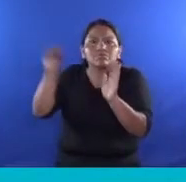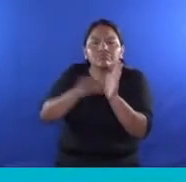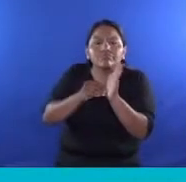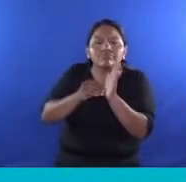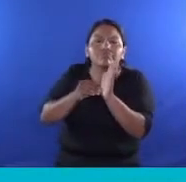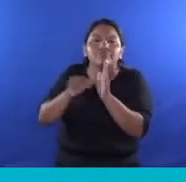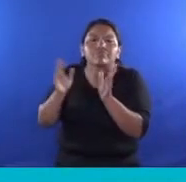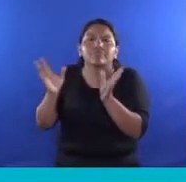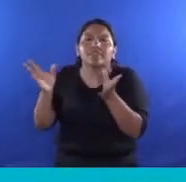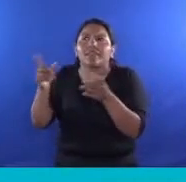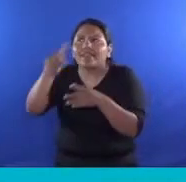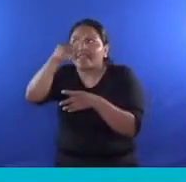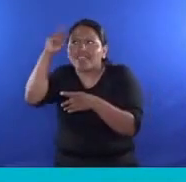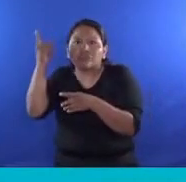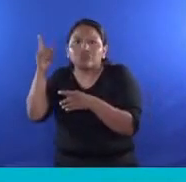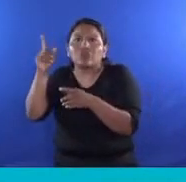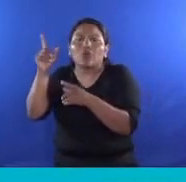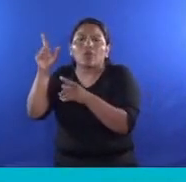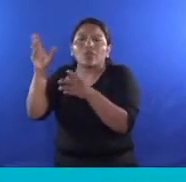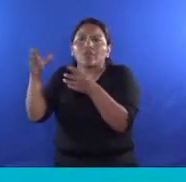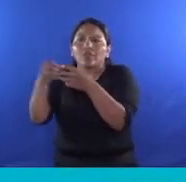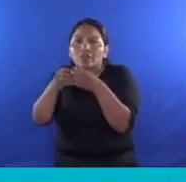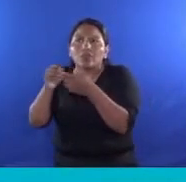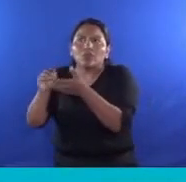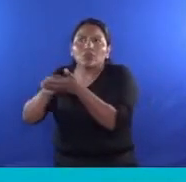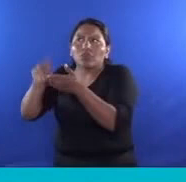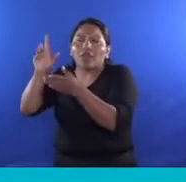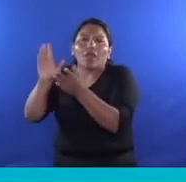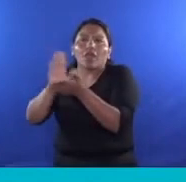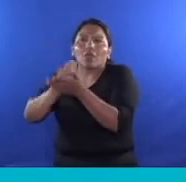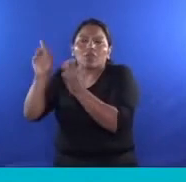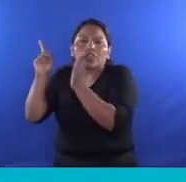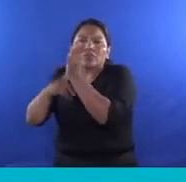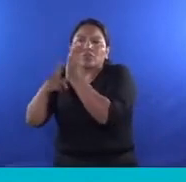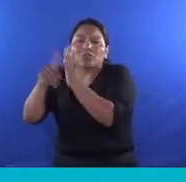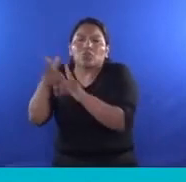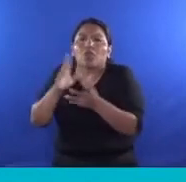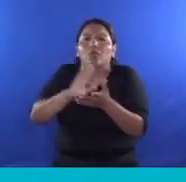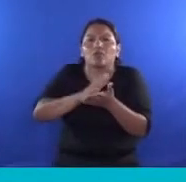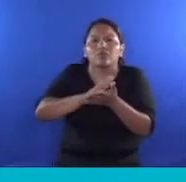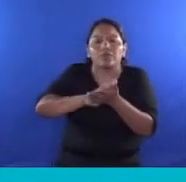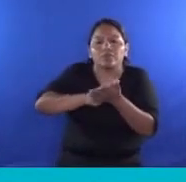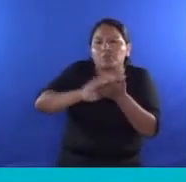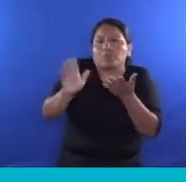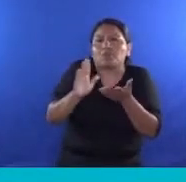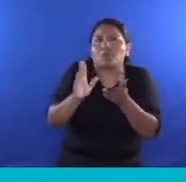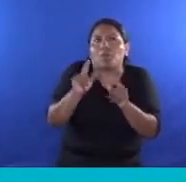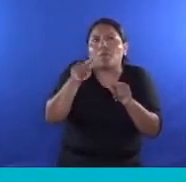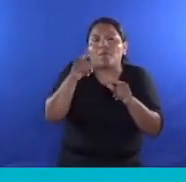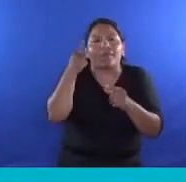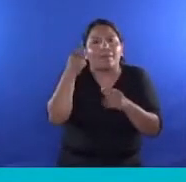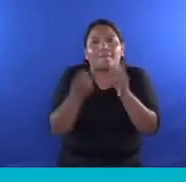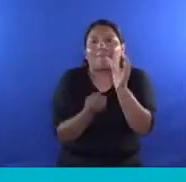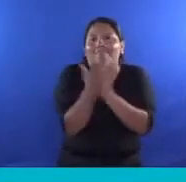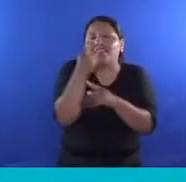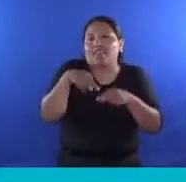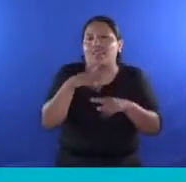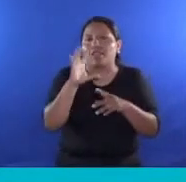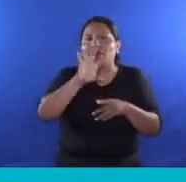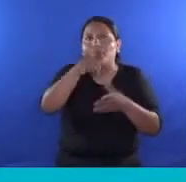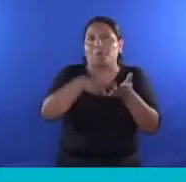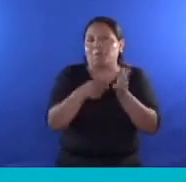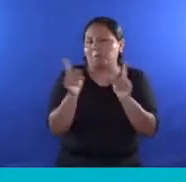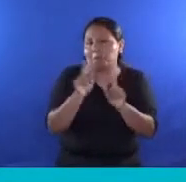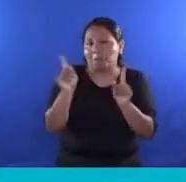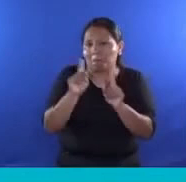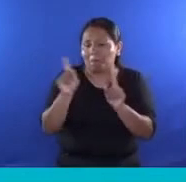de Diputados de la Nación y su reglamento. Pero no hay una innovación jurídica que estamos haciéndolo con herencia. Aunque sé que a muchos les gusta